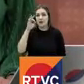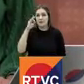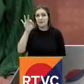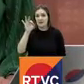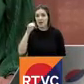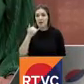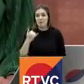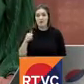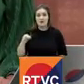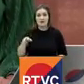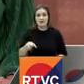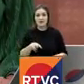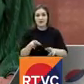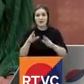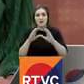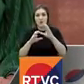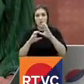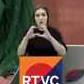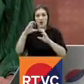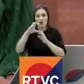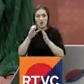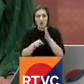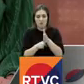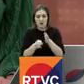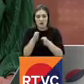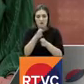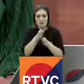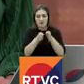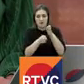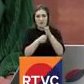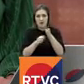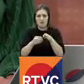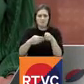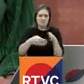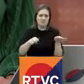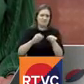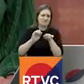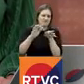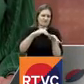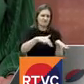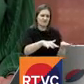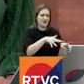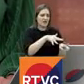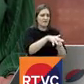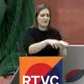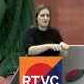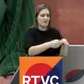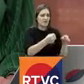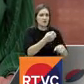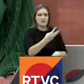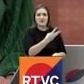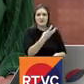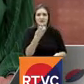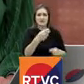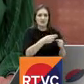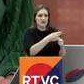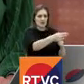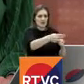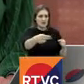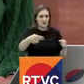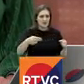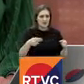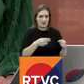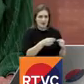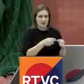río Cauca. Cerca de 300 hectáreas de cultivos resultaron afectadas. El daño también provocó el cierre de la carretera que